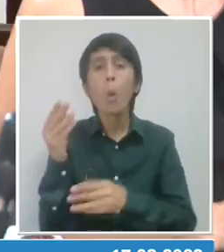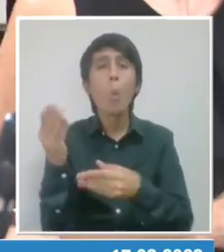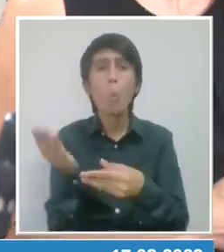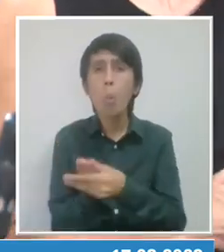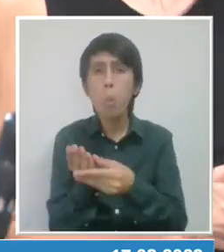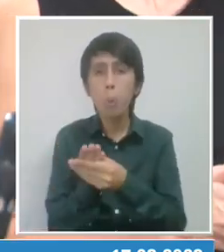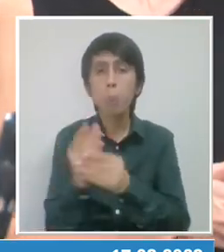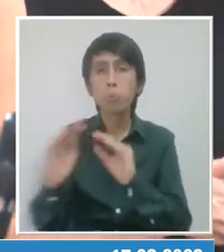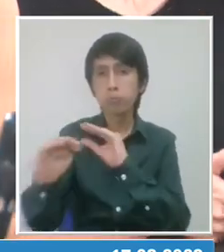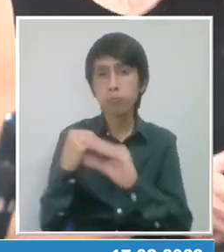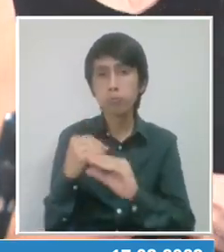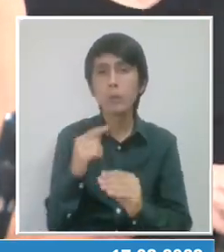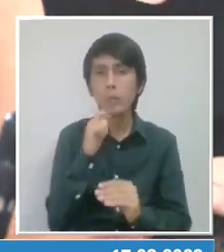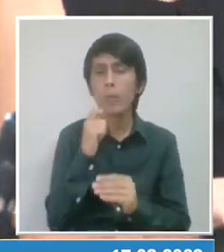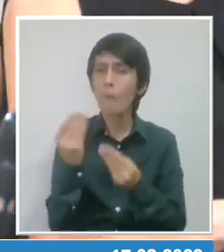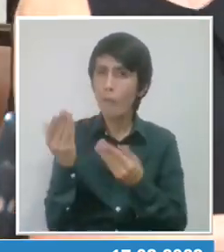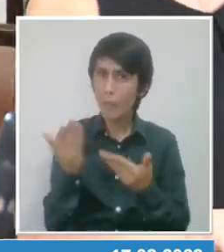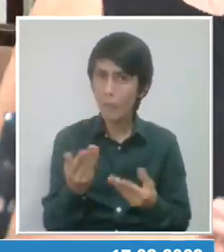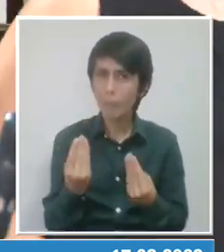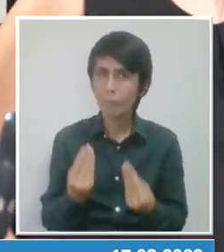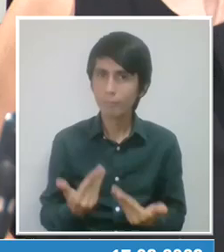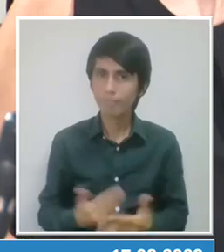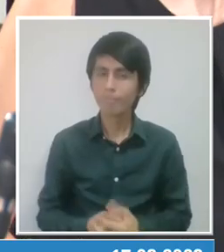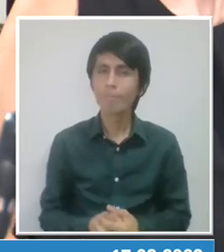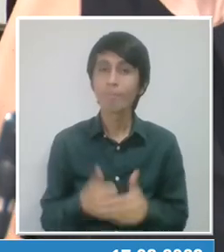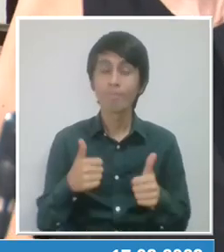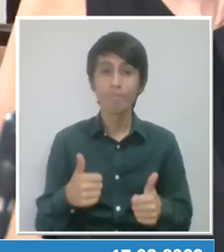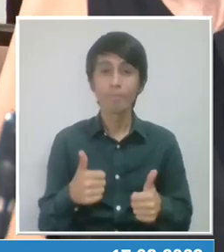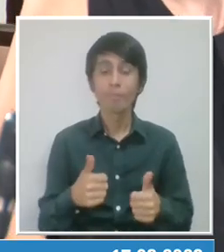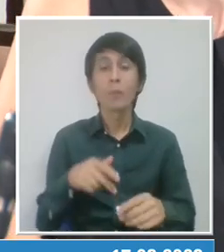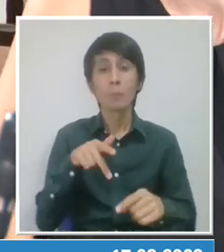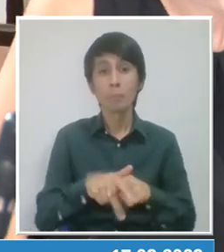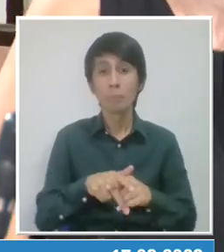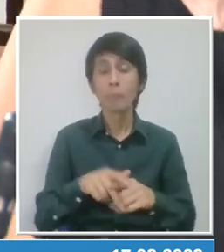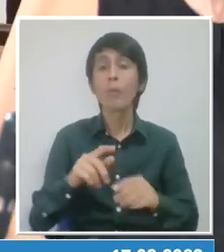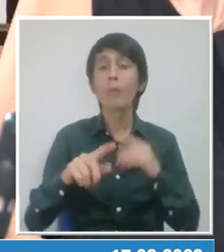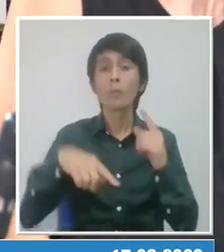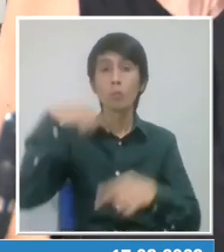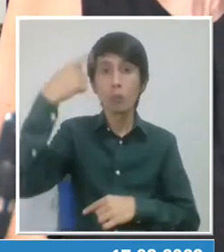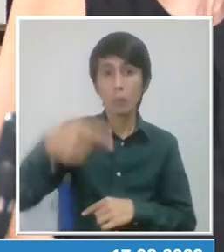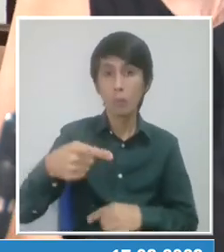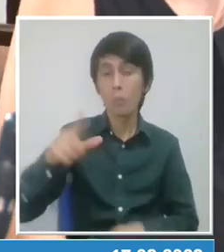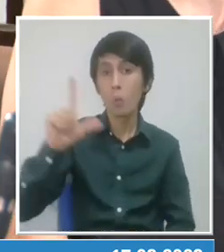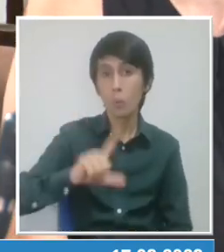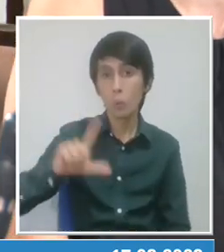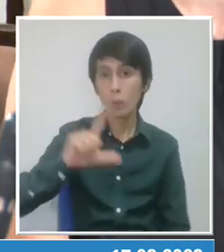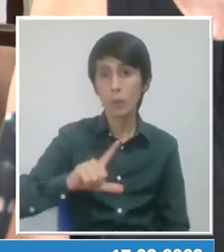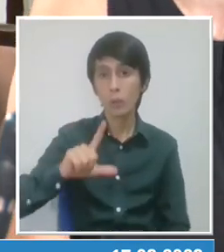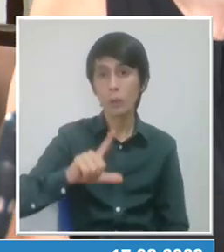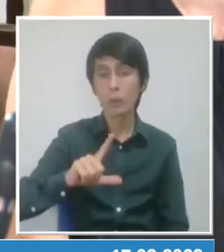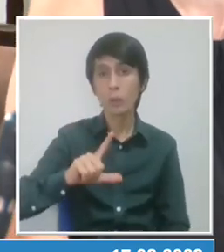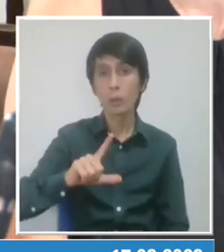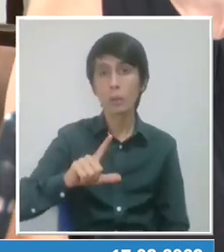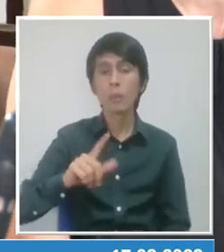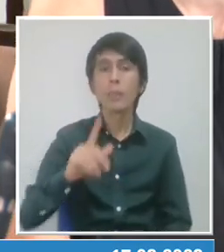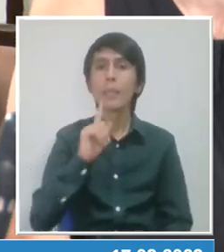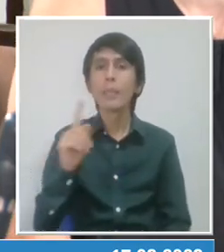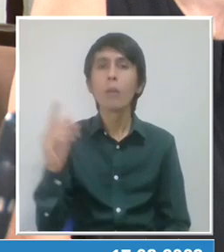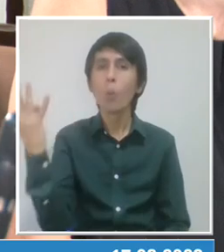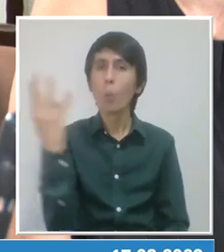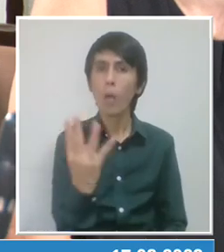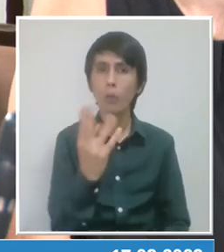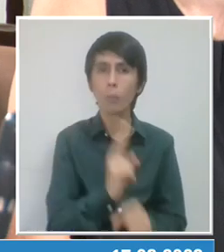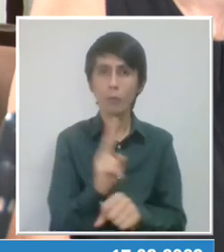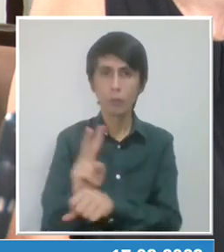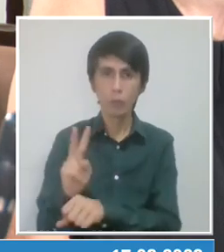muy, muy bienvenidas. Nosotros, entonces, retomaríamos el día lunes con los cuatro profesores que vendrían. El martes